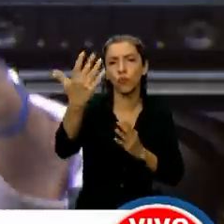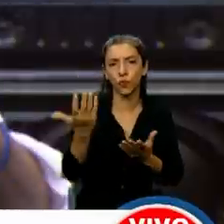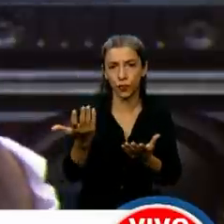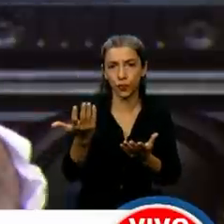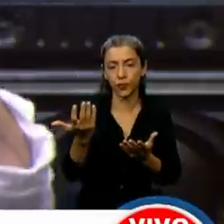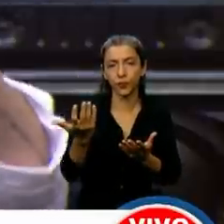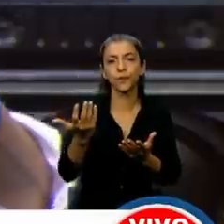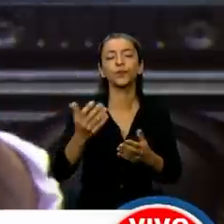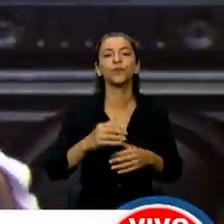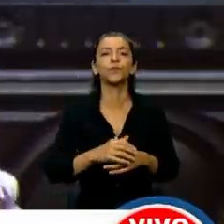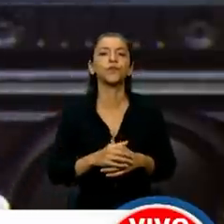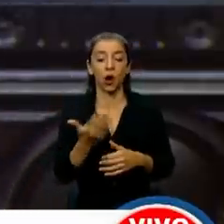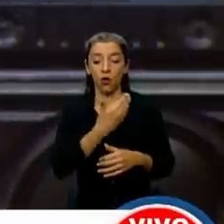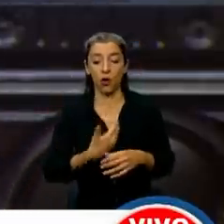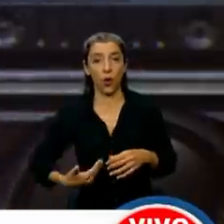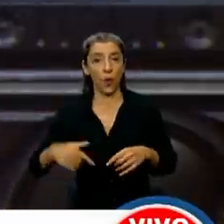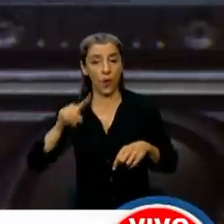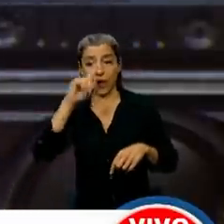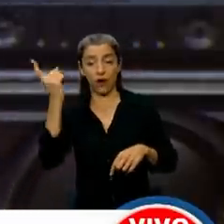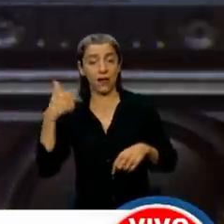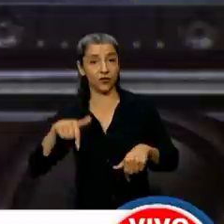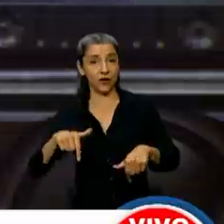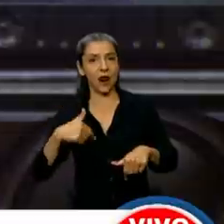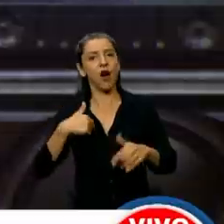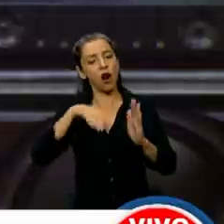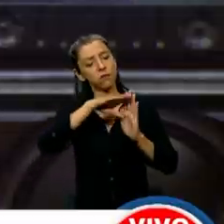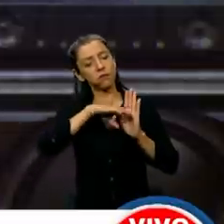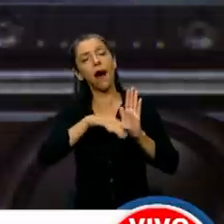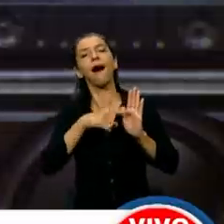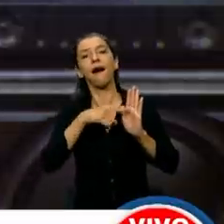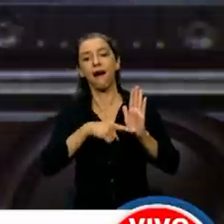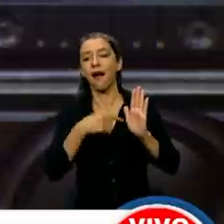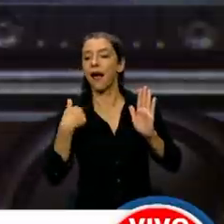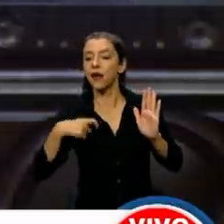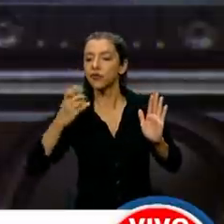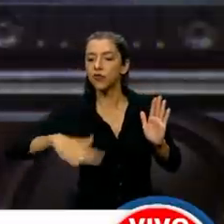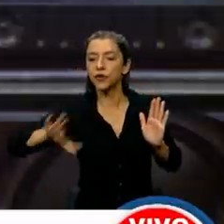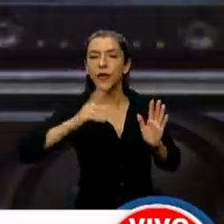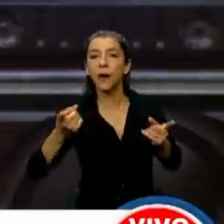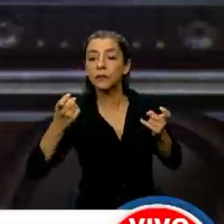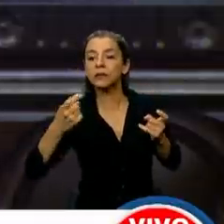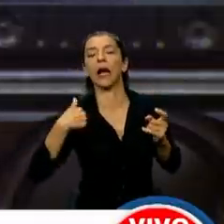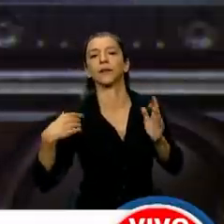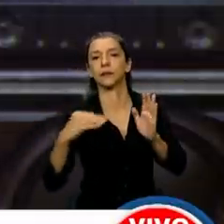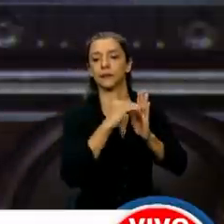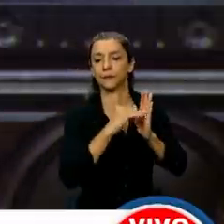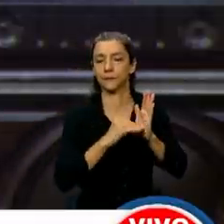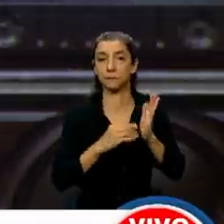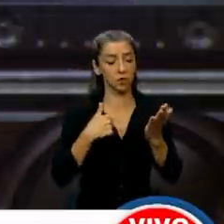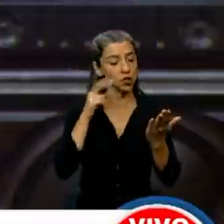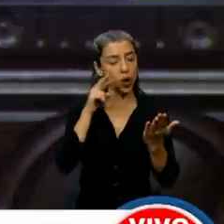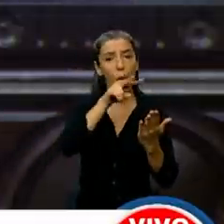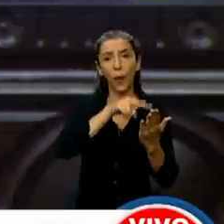ocupada que se está ocupando el gobierno nacional para responder a la demanda de los argentinos y argentinas y en esto yo veo dos horizontes